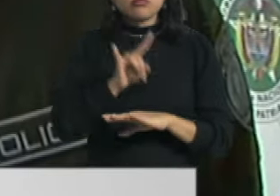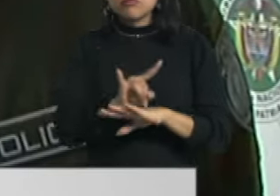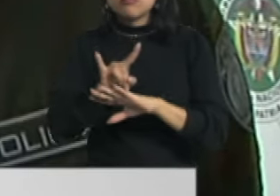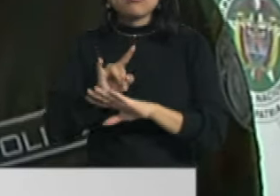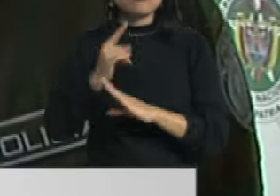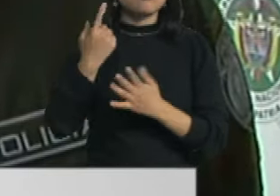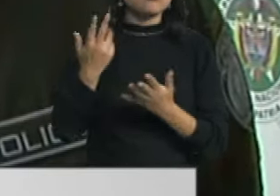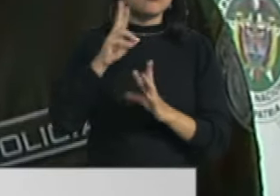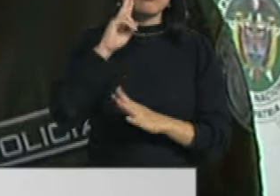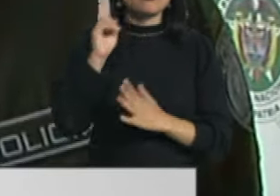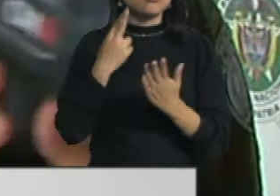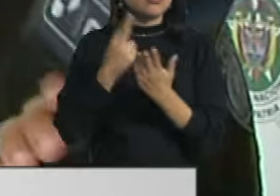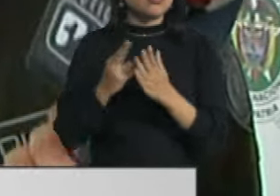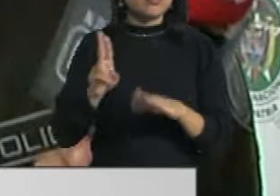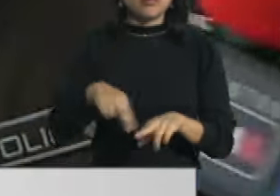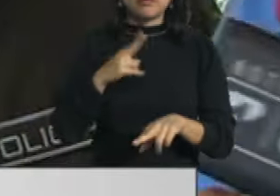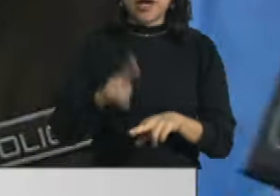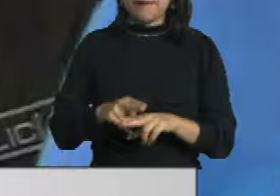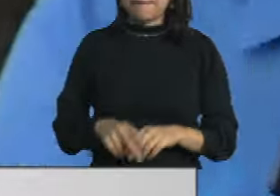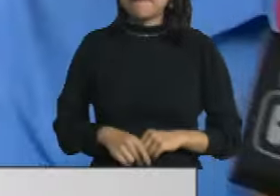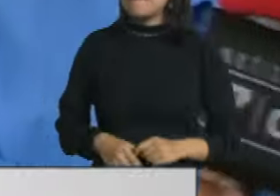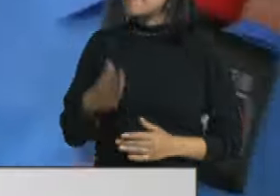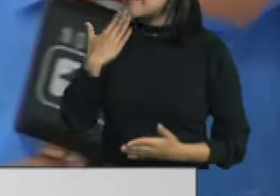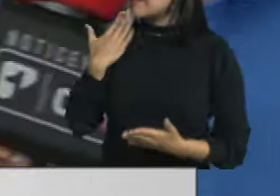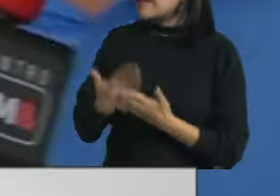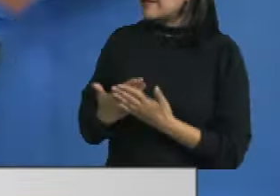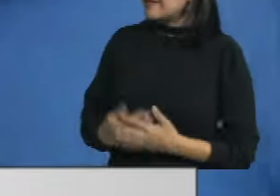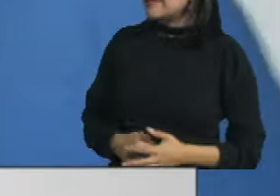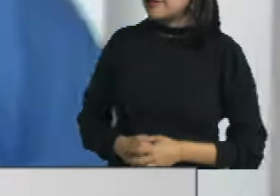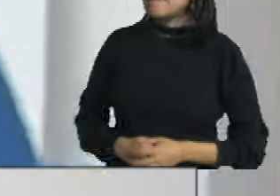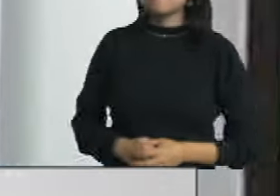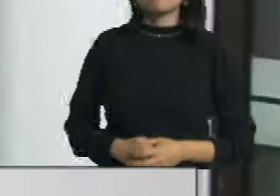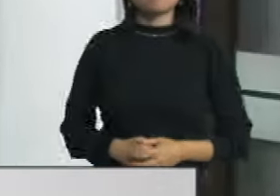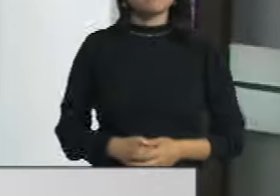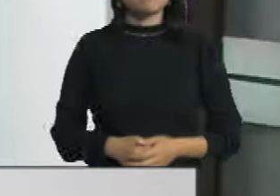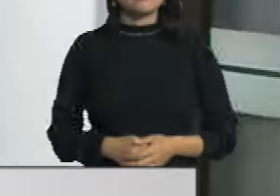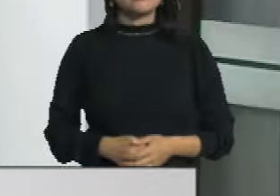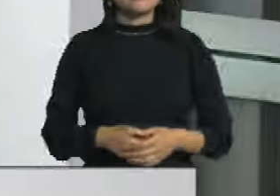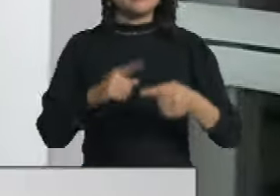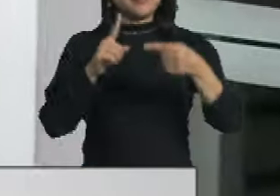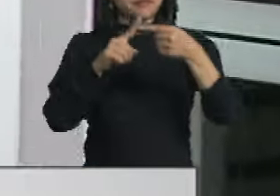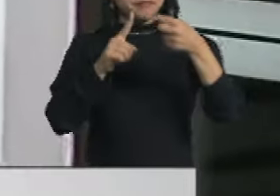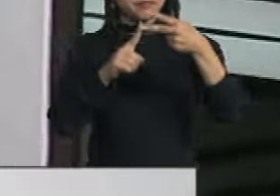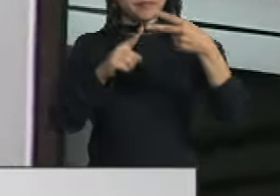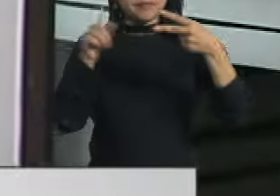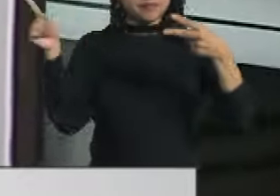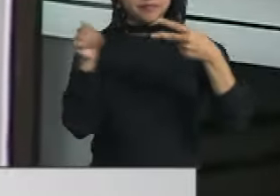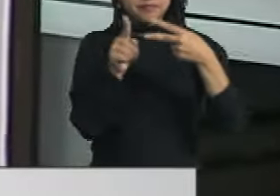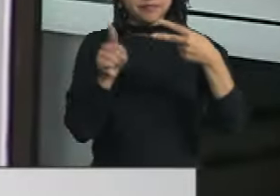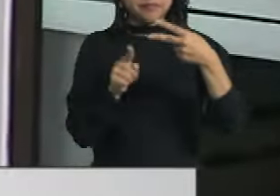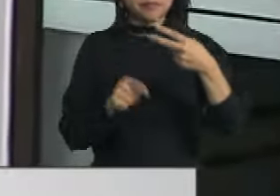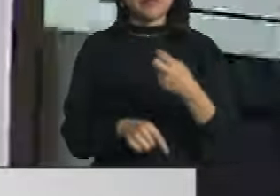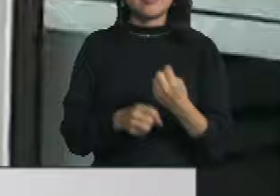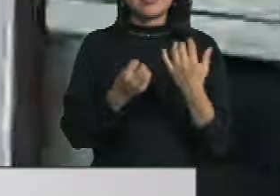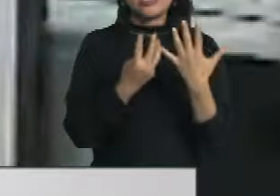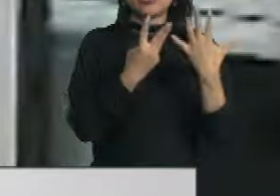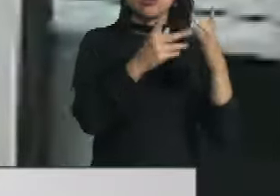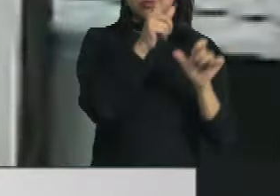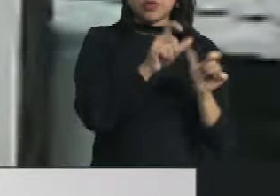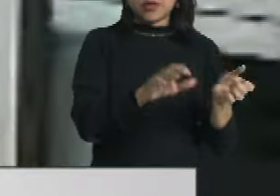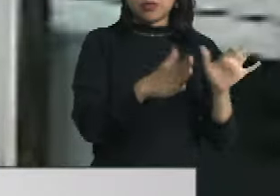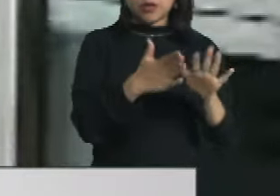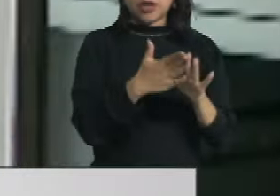procedimiento policial normal. General, muchas gracias por acompañarnos a esta hora de la tarde. Dos datos para cerrar. Los cuerpos de las 8 personas